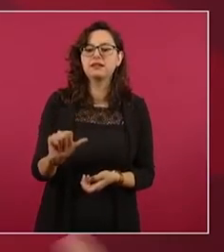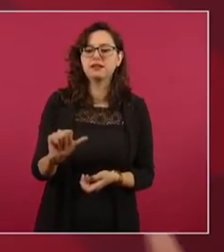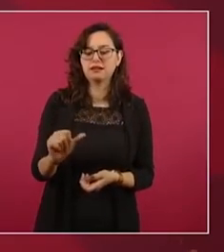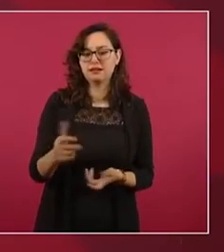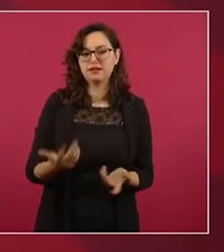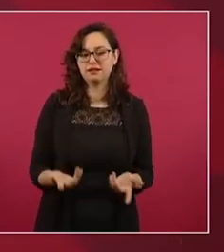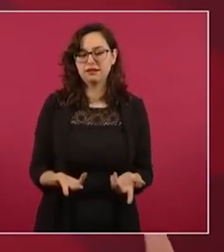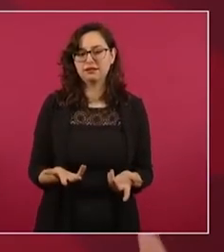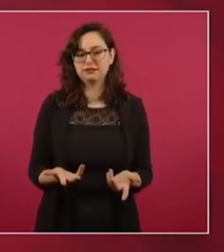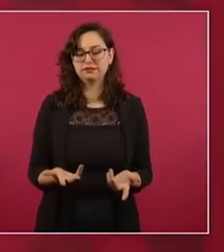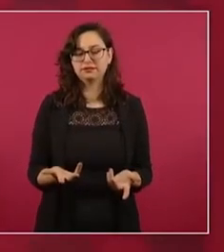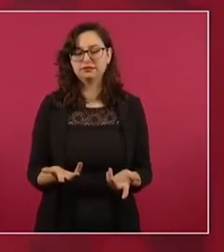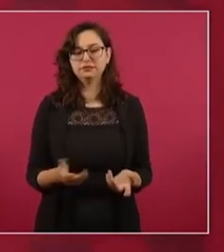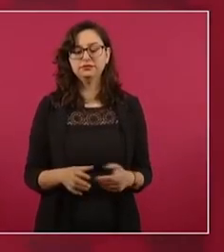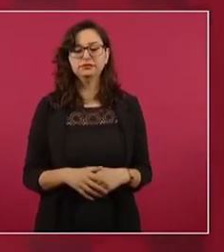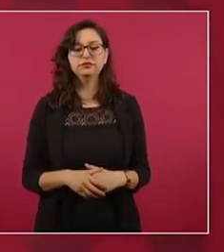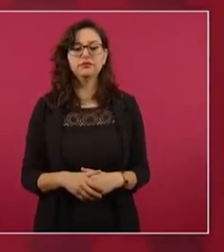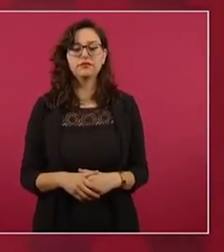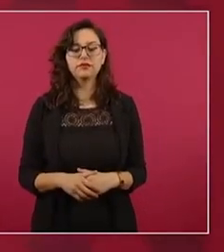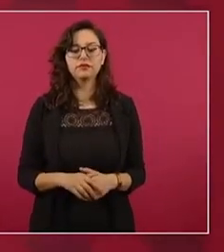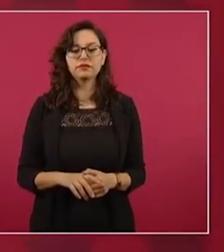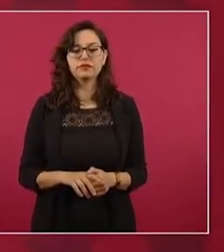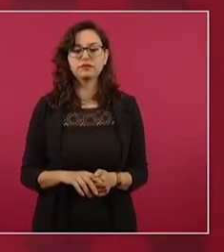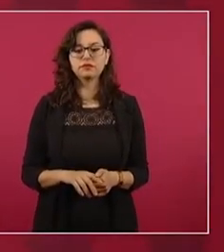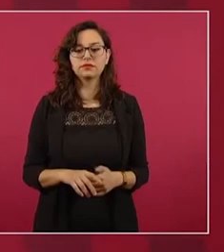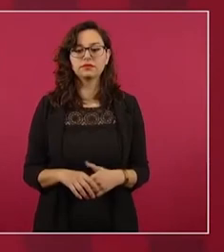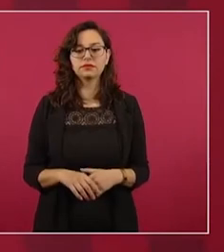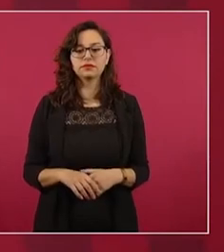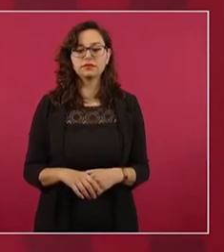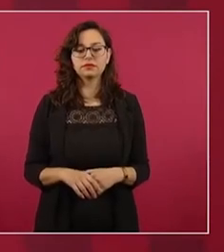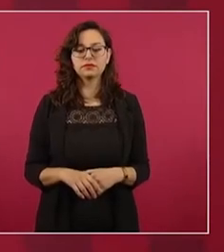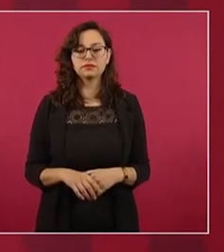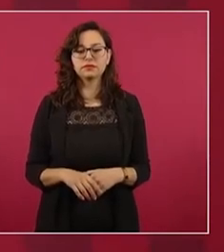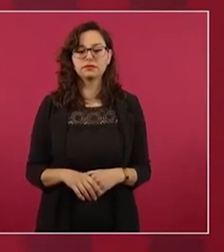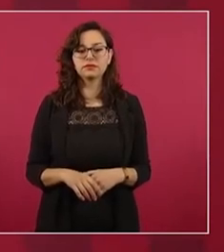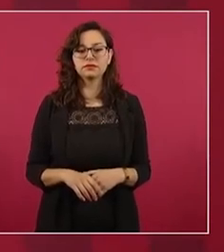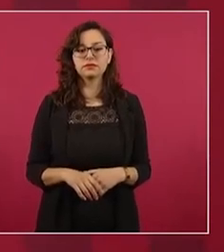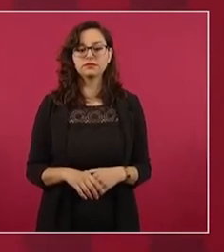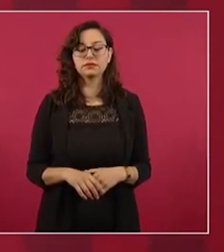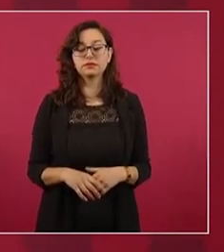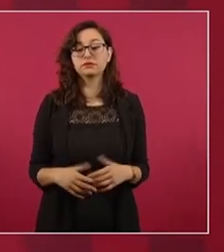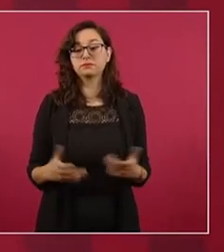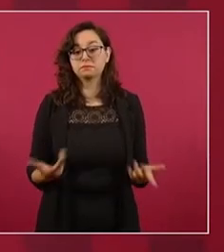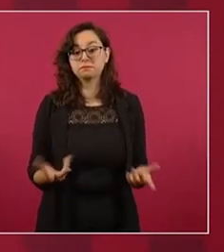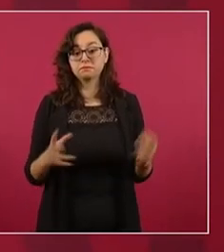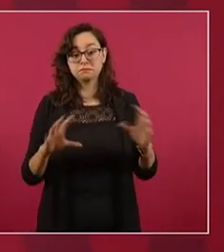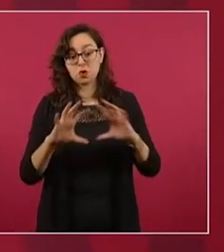Ahora que un señor con mucho dinero en el mundo